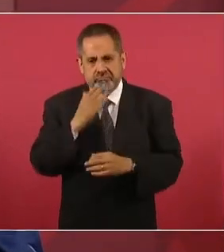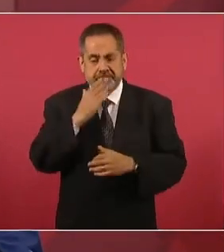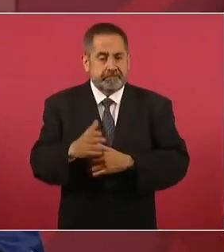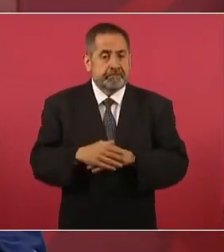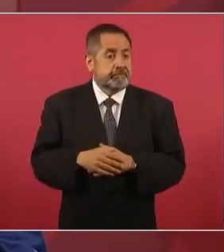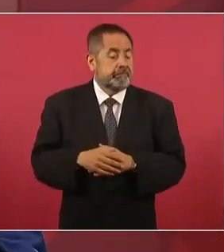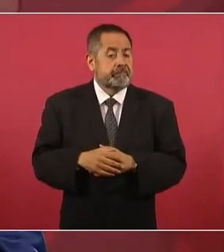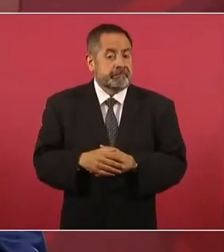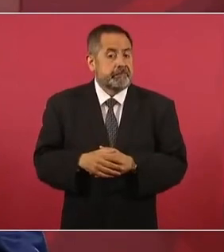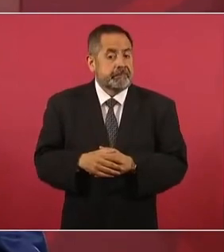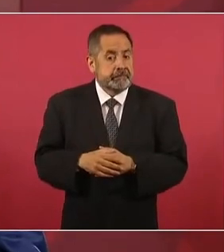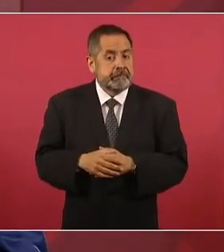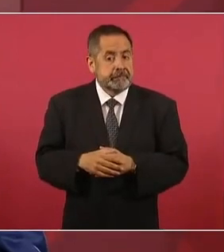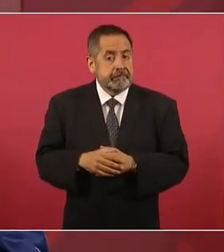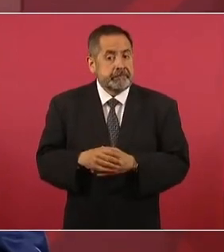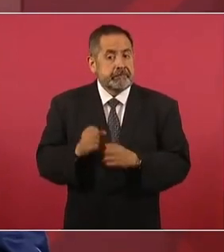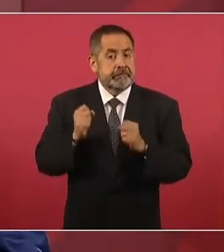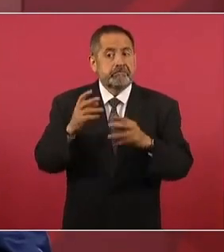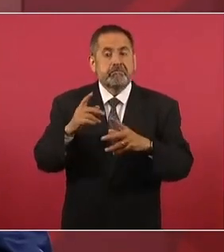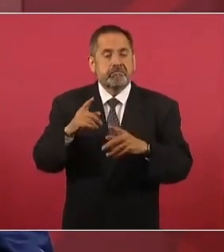de muchos